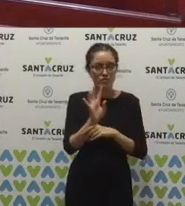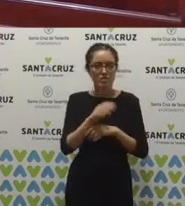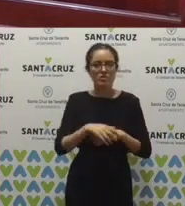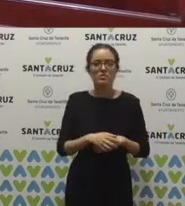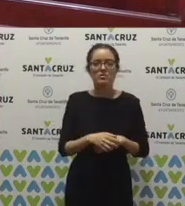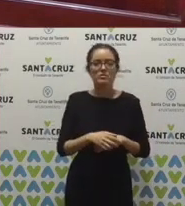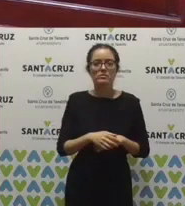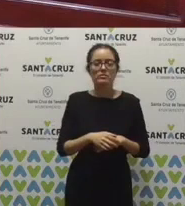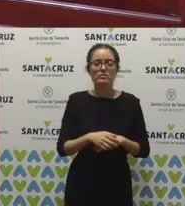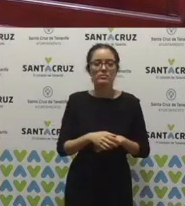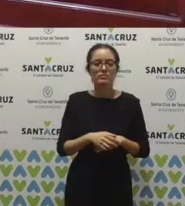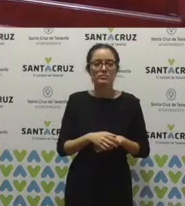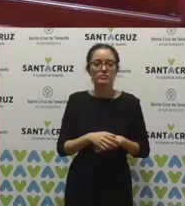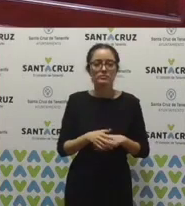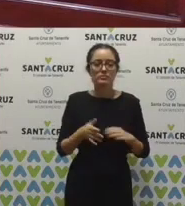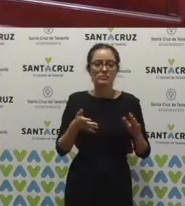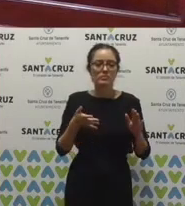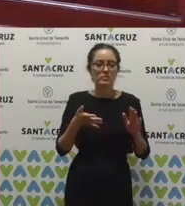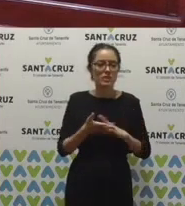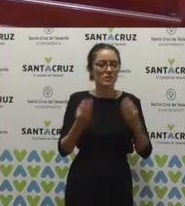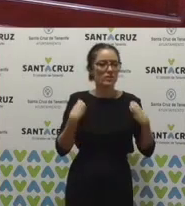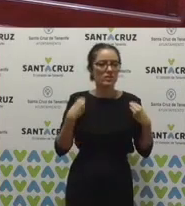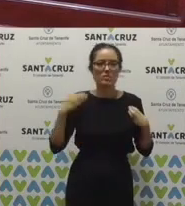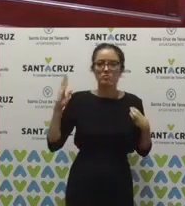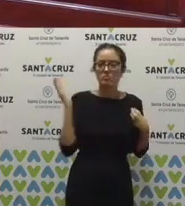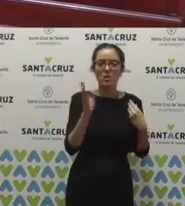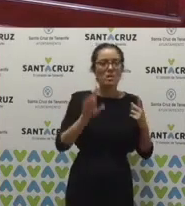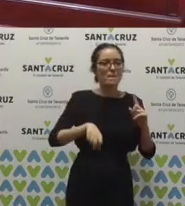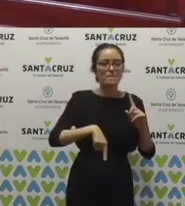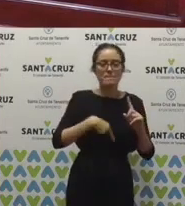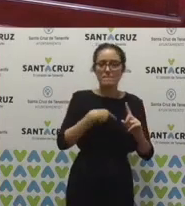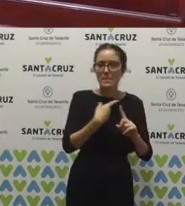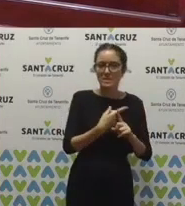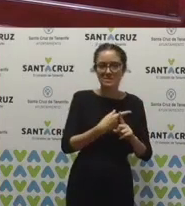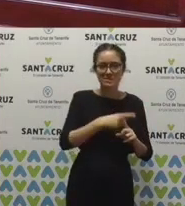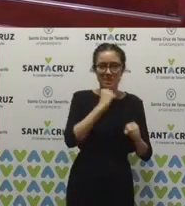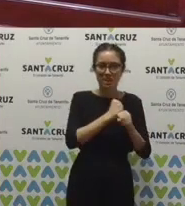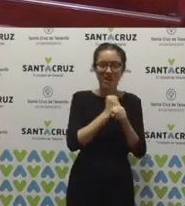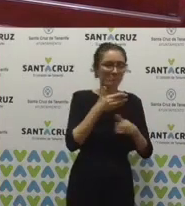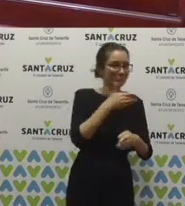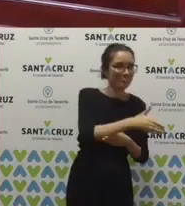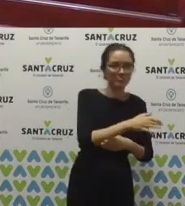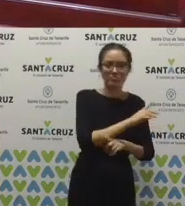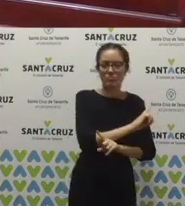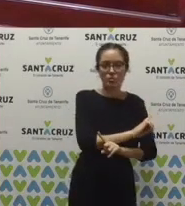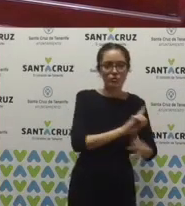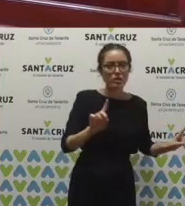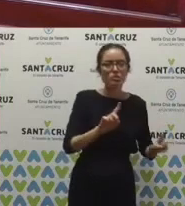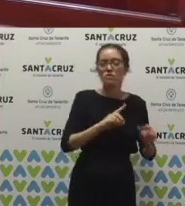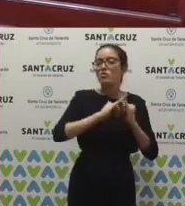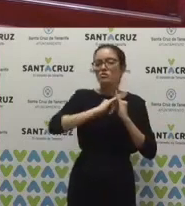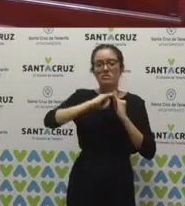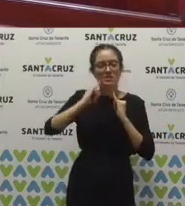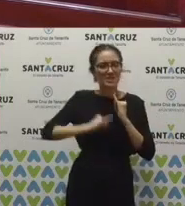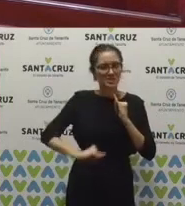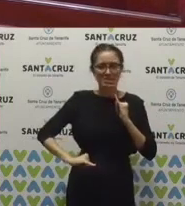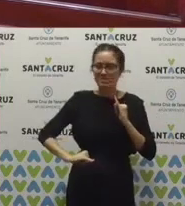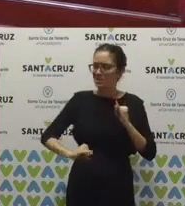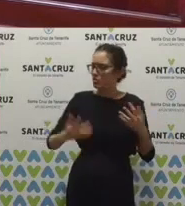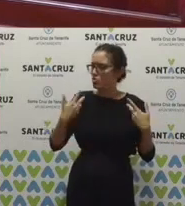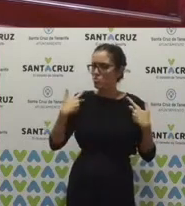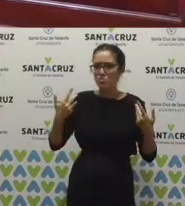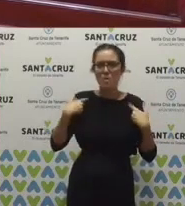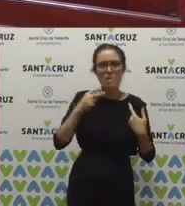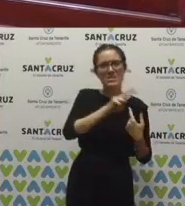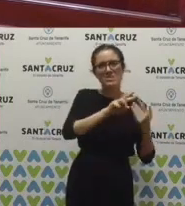nuestras vidas y se ha impedido en muchísimos casos del poder ir a trabajar una crisis dramática ya no sé si decir 28